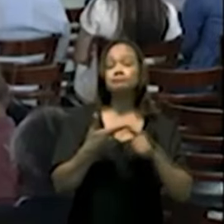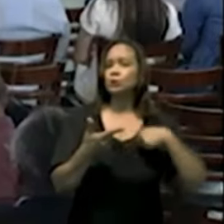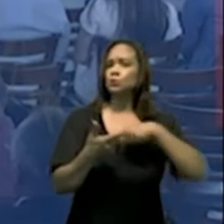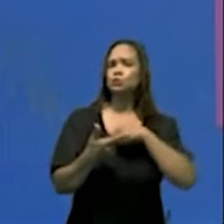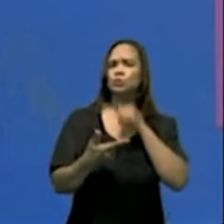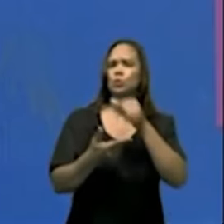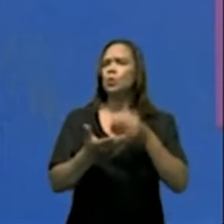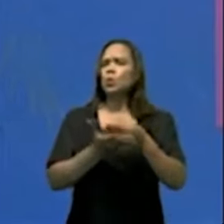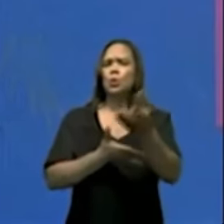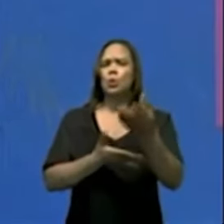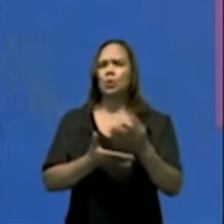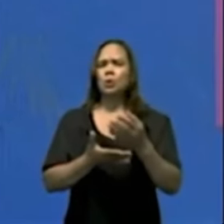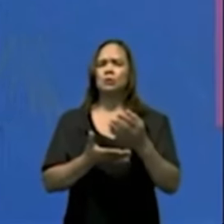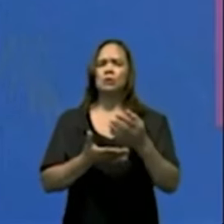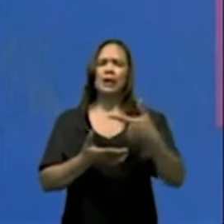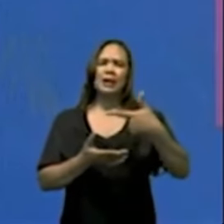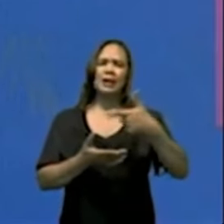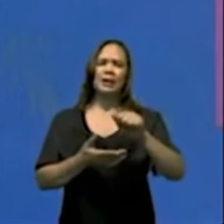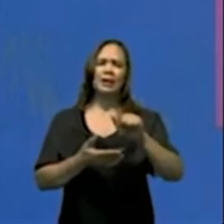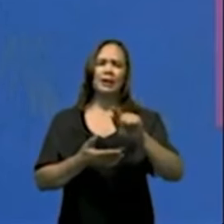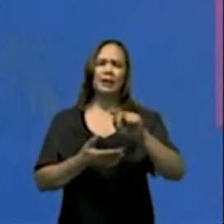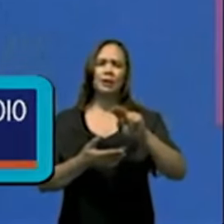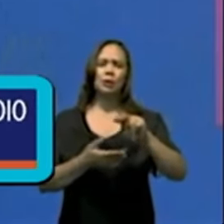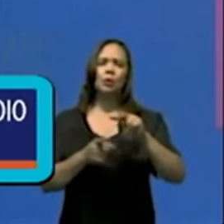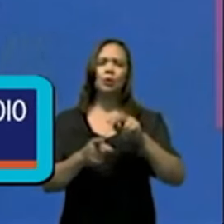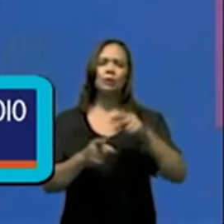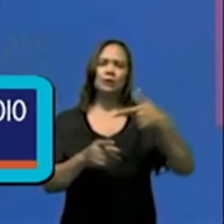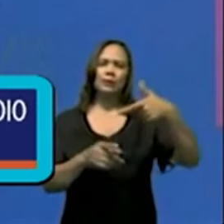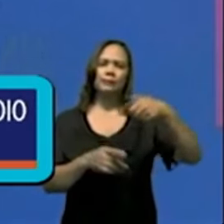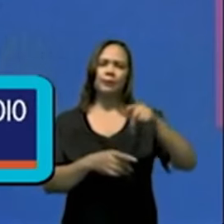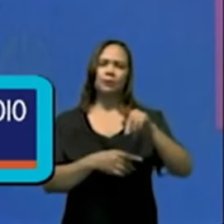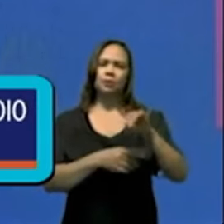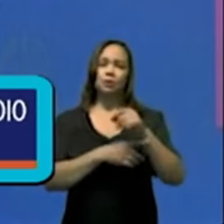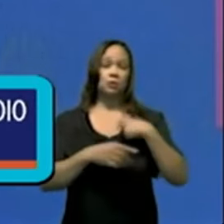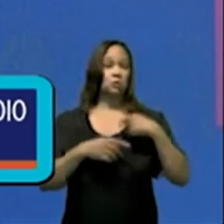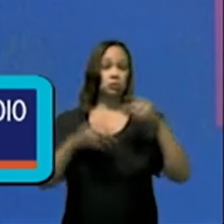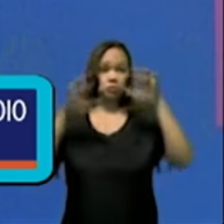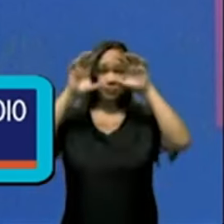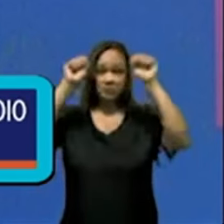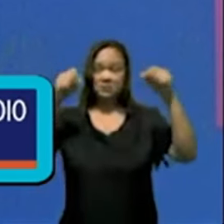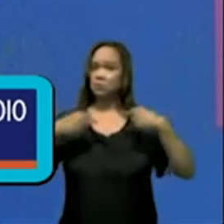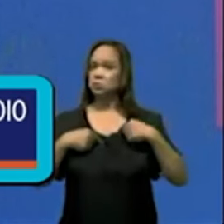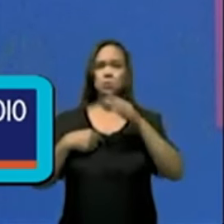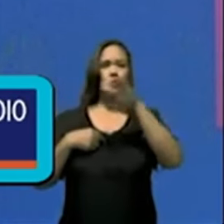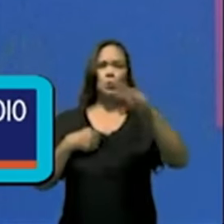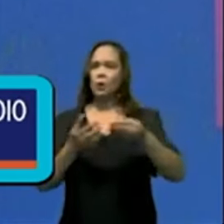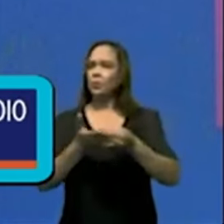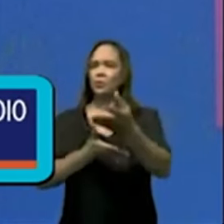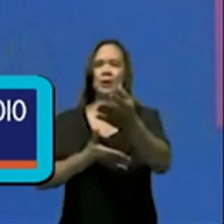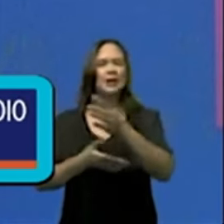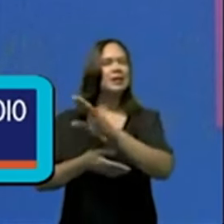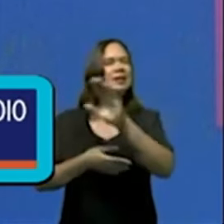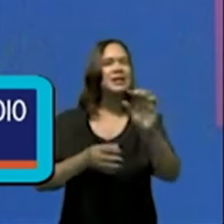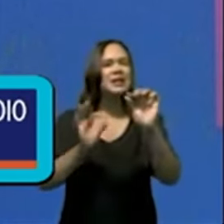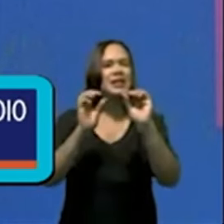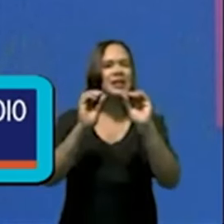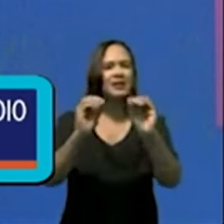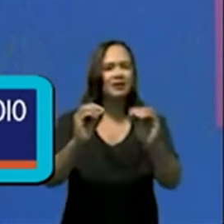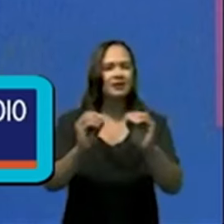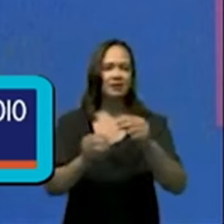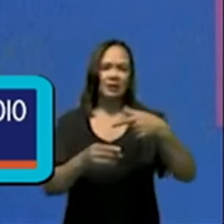Nosotros no hemos comprado medio galón de petróleo a Venezuela desde que soy presidente de la República. No hemos comprado medio